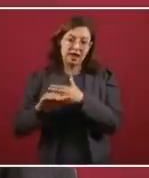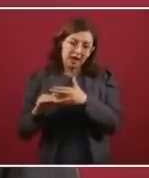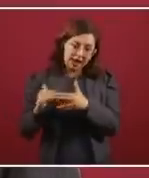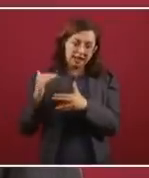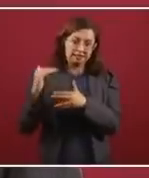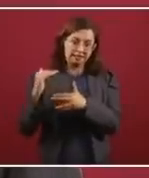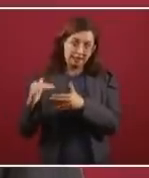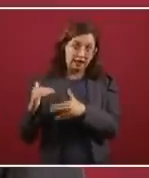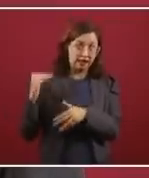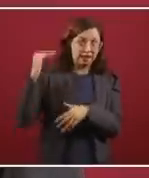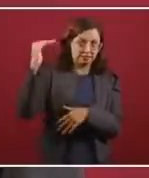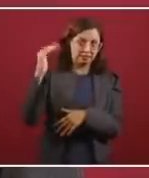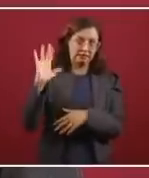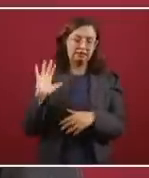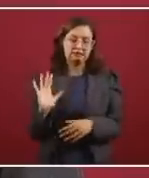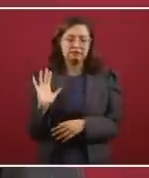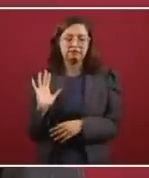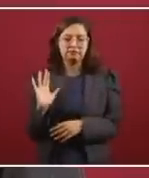alta y alta